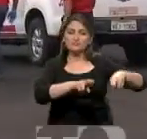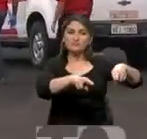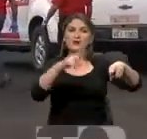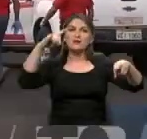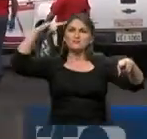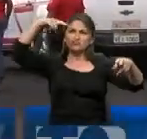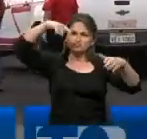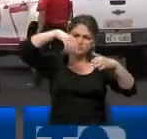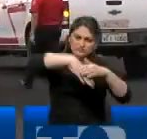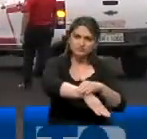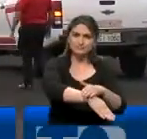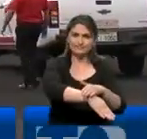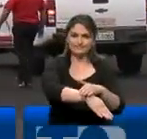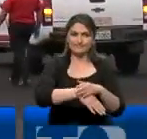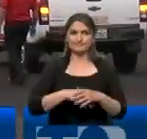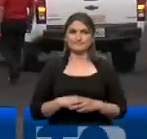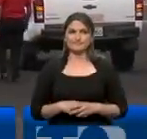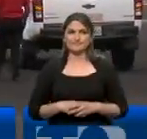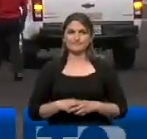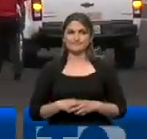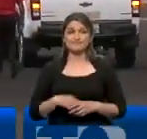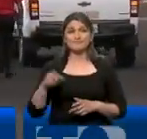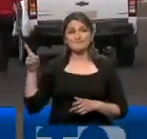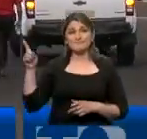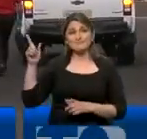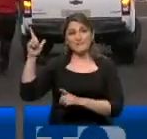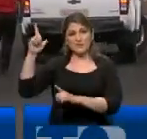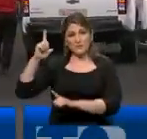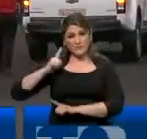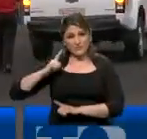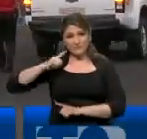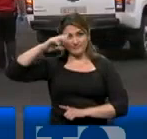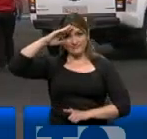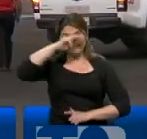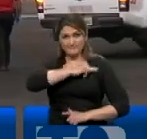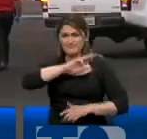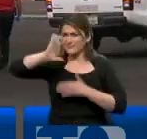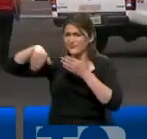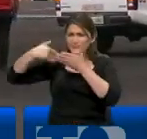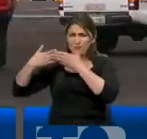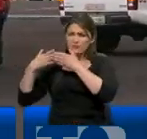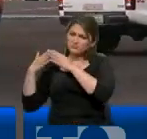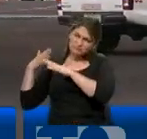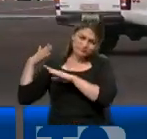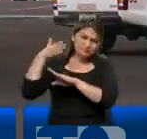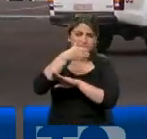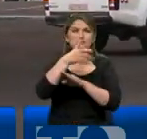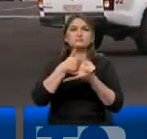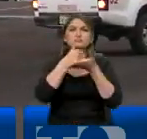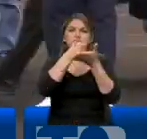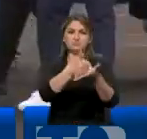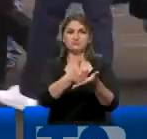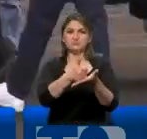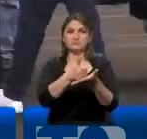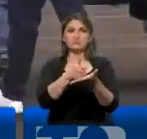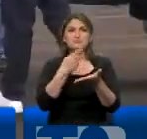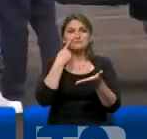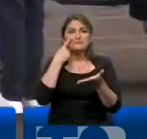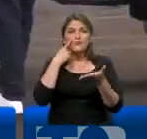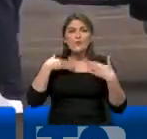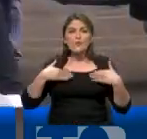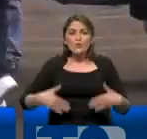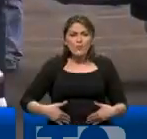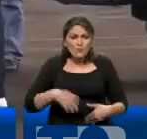Los equipos de rescate de la Policía Nacional, Ejército y Cuerpo de Bomberos, hasta la tarde de este lunes, únicamente han logrado rescatar un solo